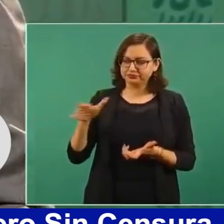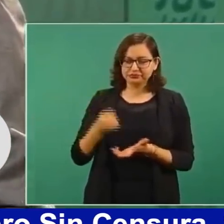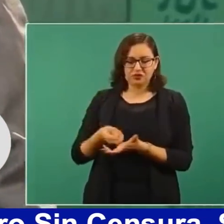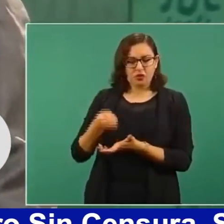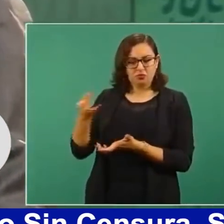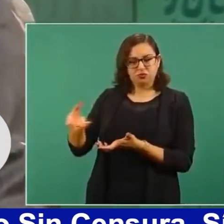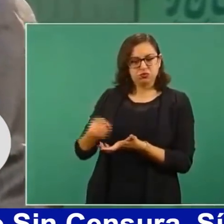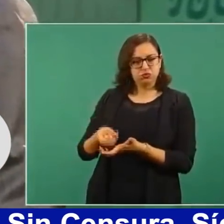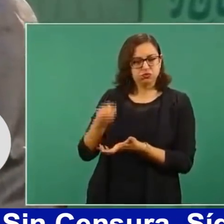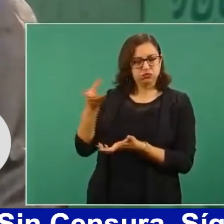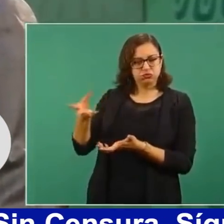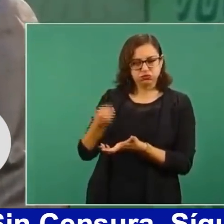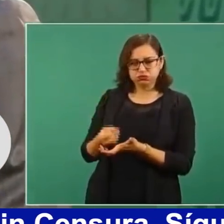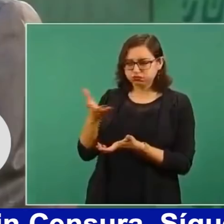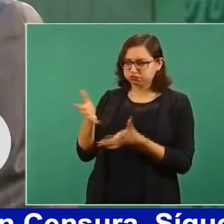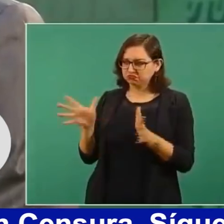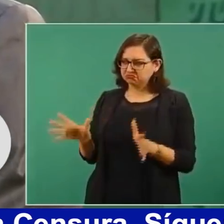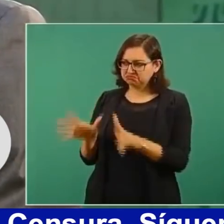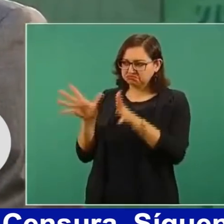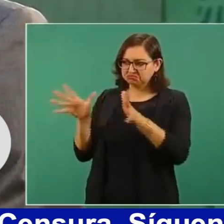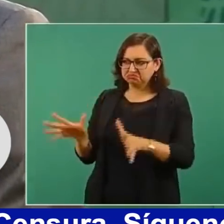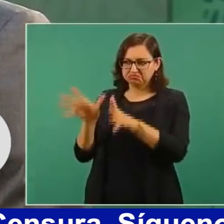a unos cuantos, a una minoría,